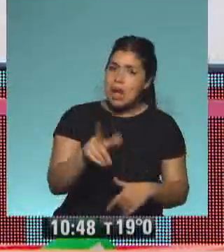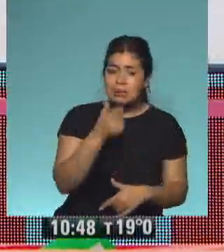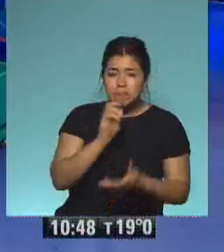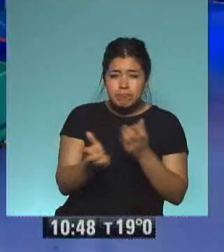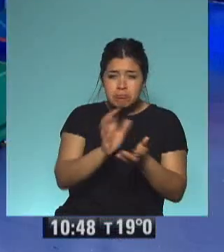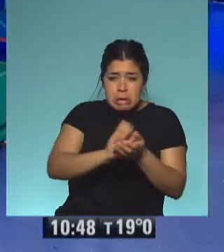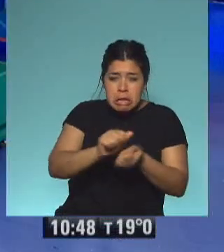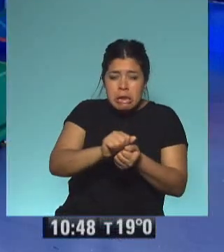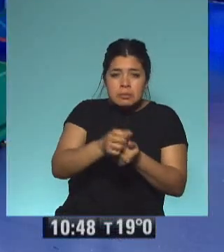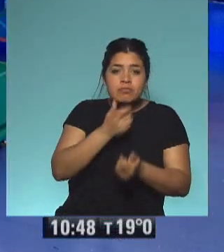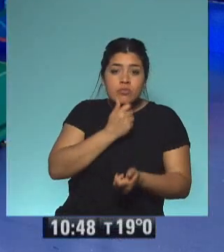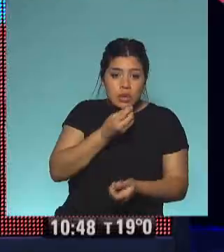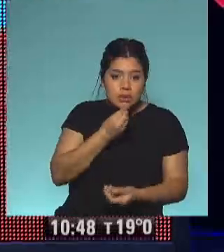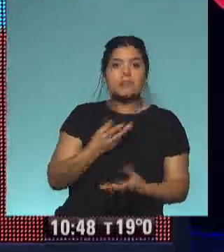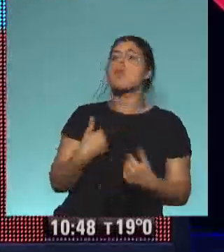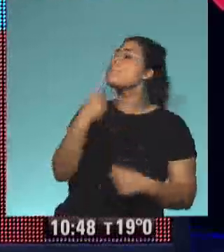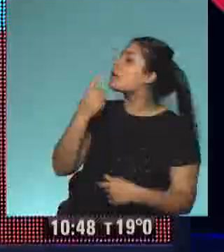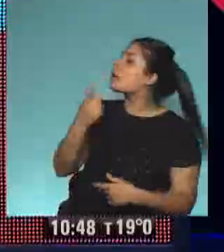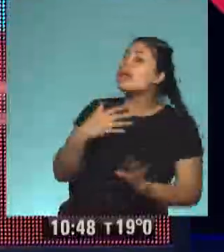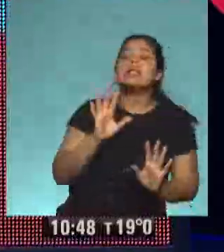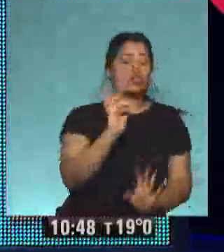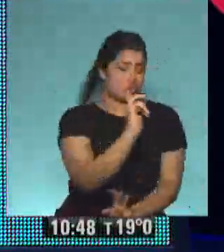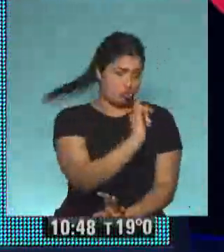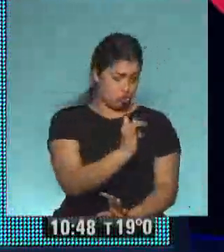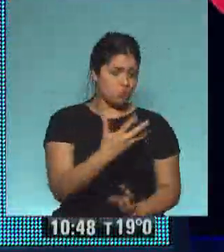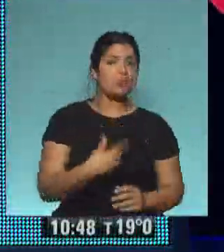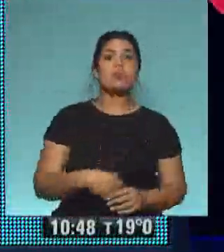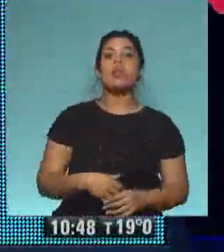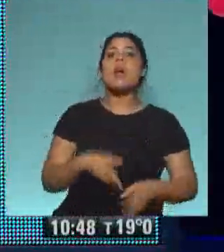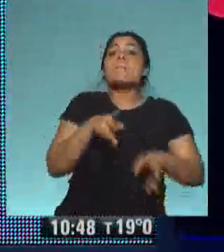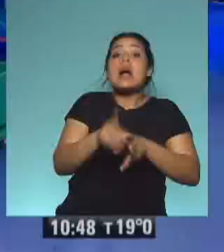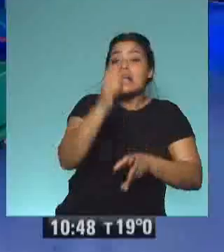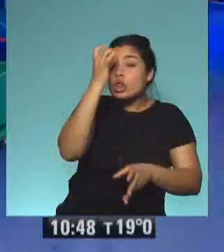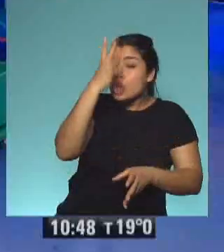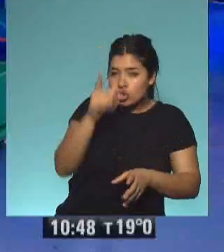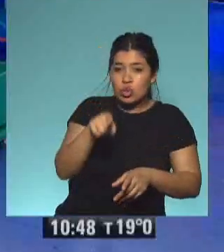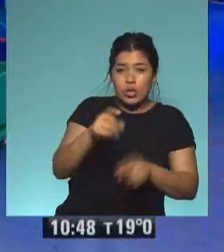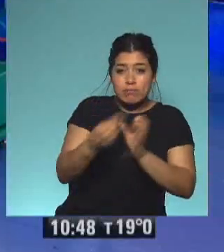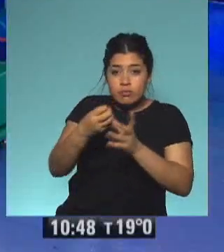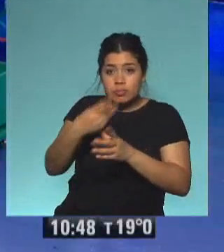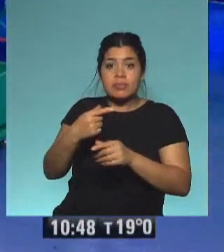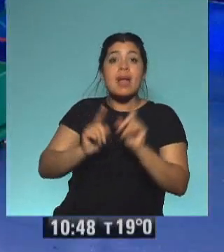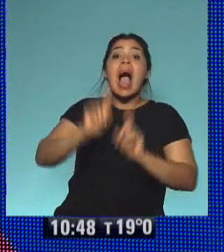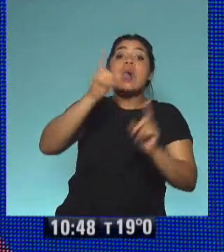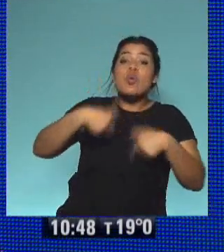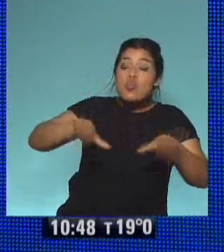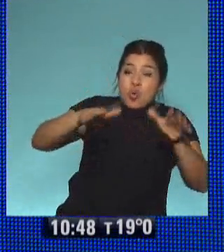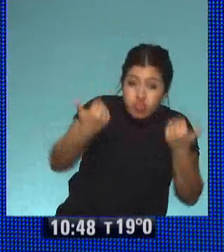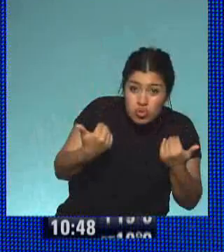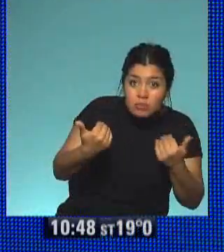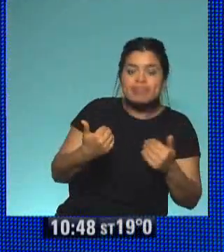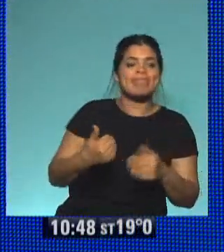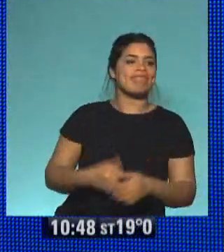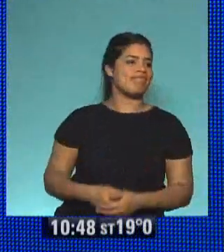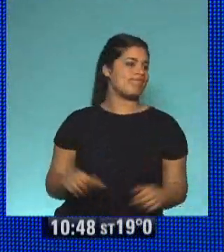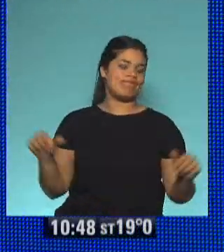hacerle una pregunta, Leonardo. Sí, pregunte, ¿alguna regaza? de esas 12 máquinas, Chippy, voló? Bueno, la verdad que no tuve suerte.